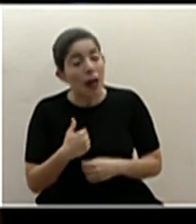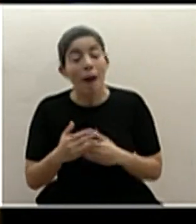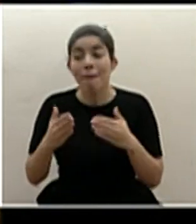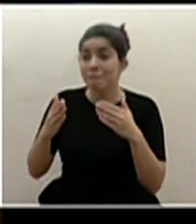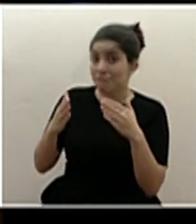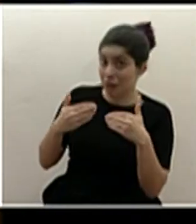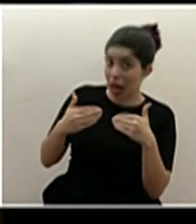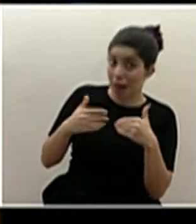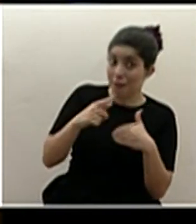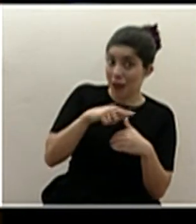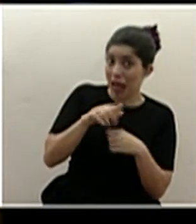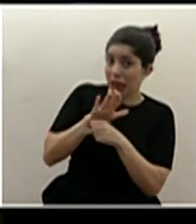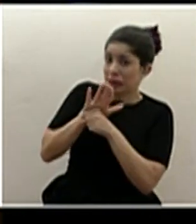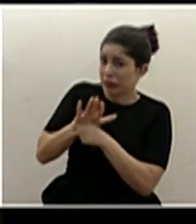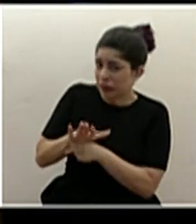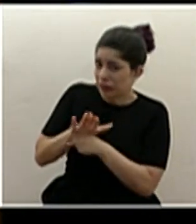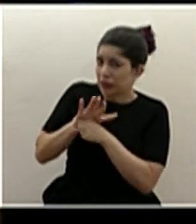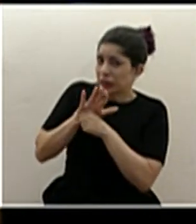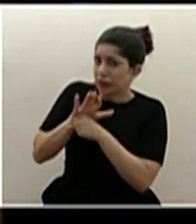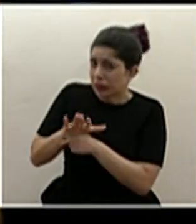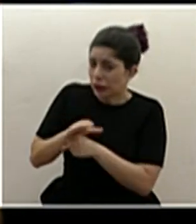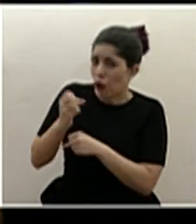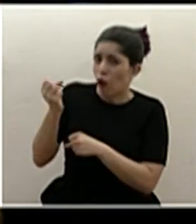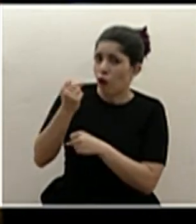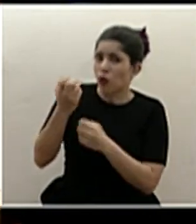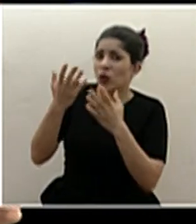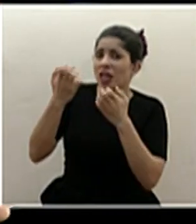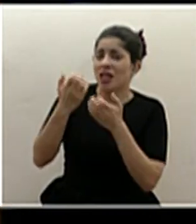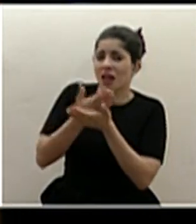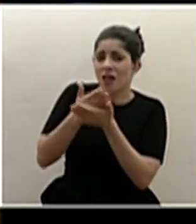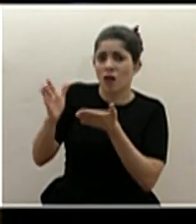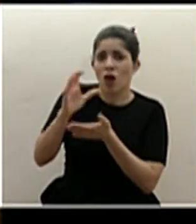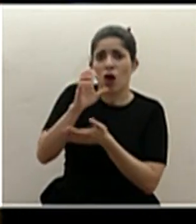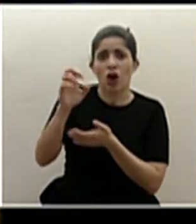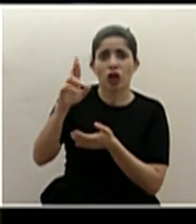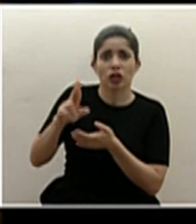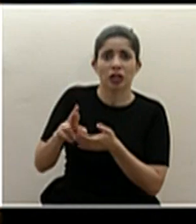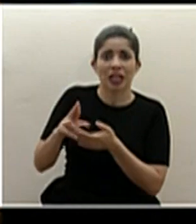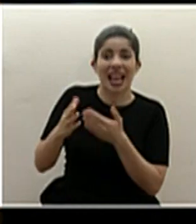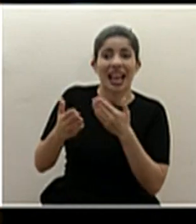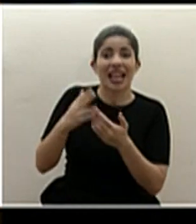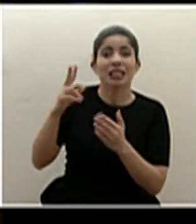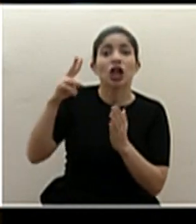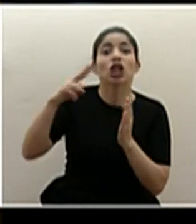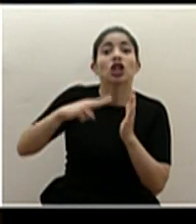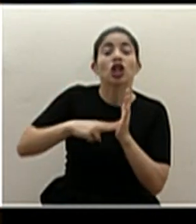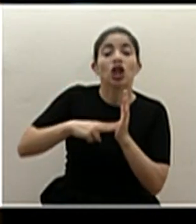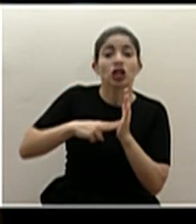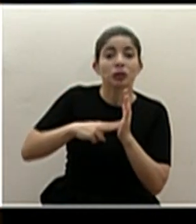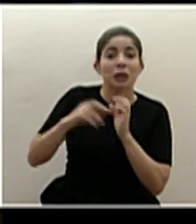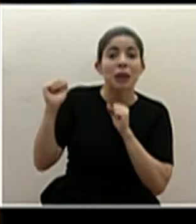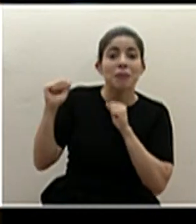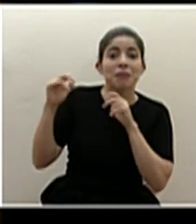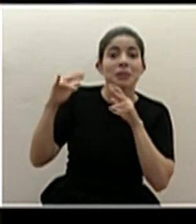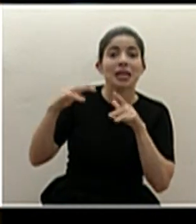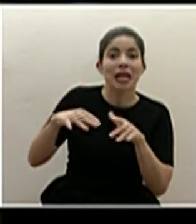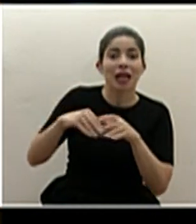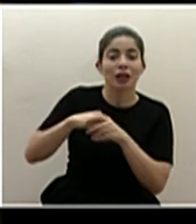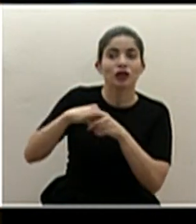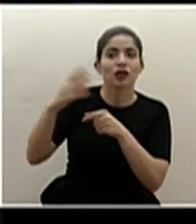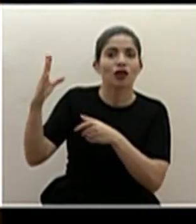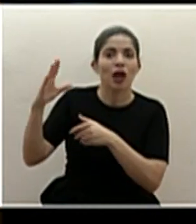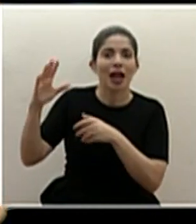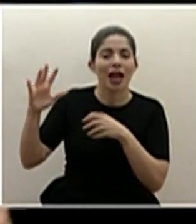Panamá está presionando fuertemente para remover a Costa Rica casi 2.000 migrantes extracontinentales